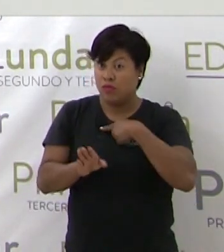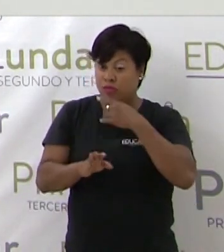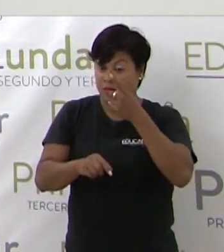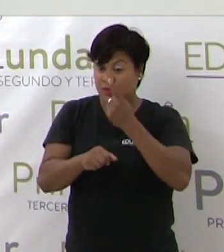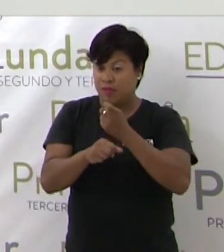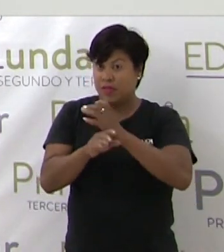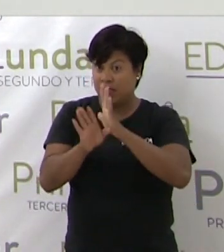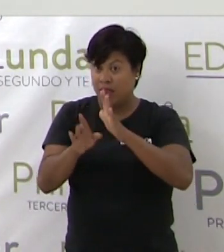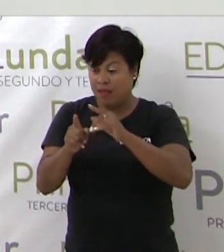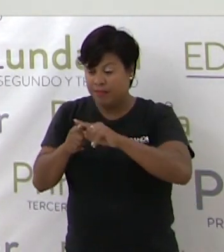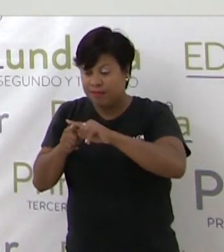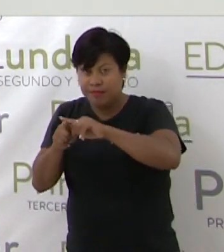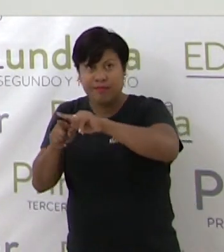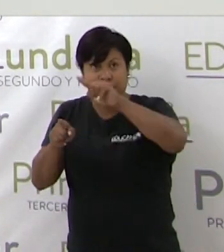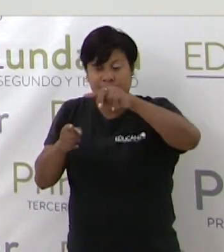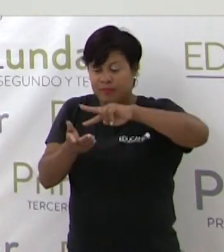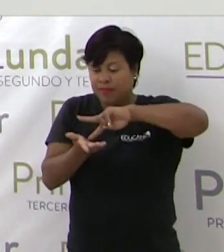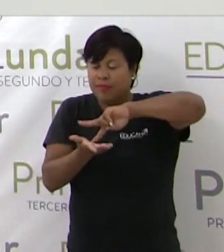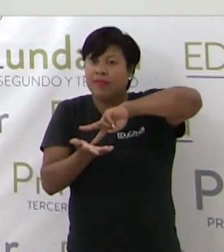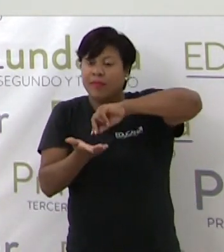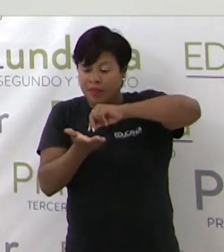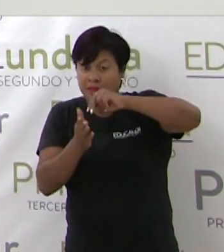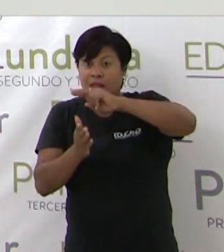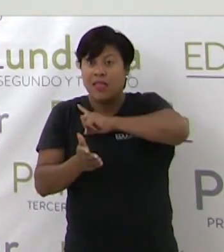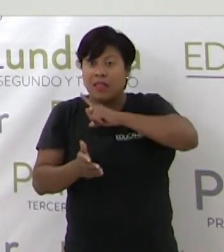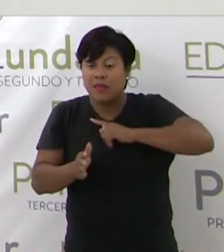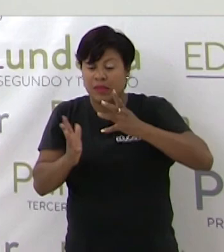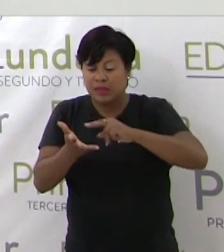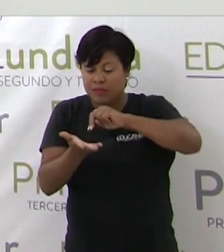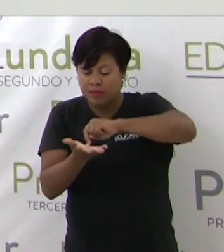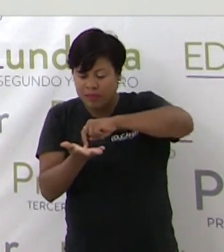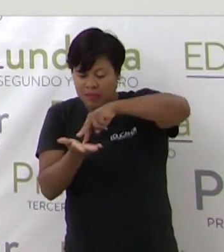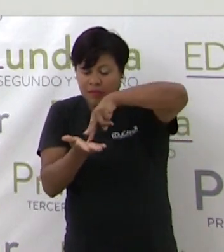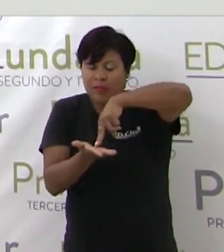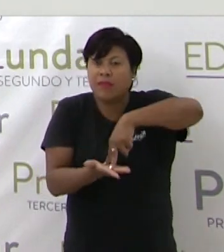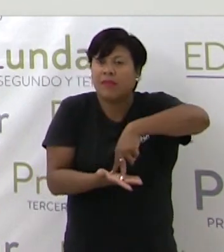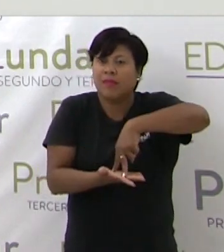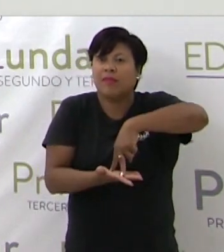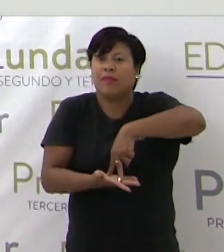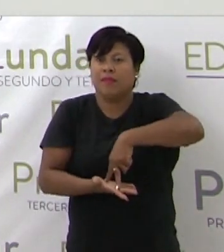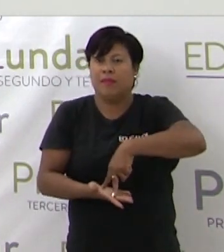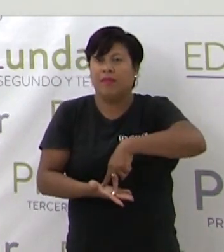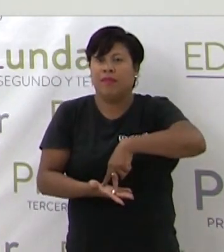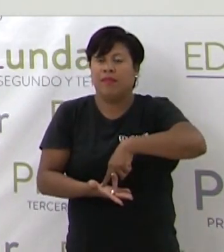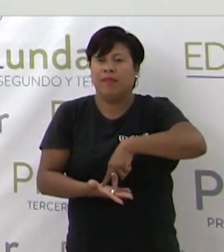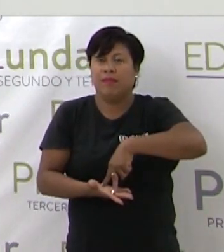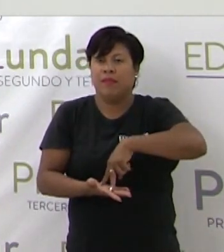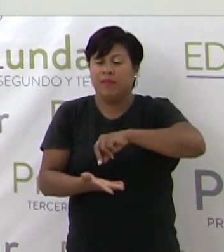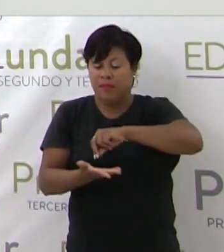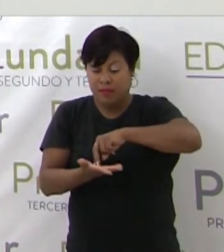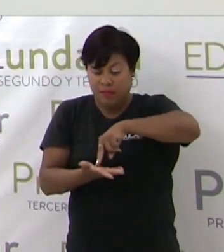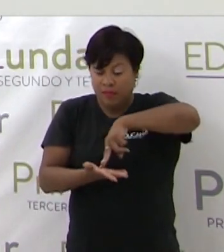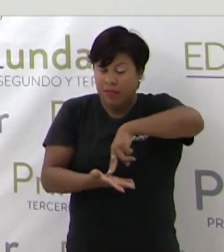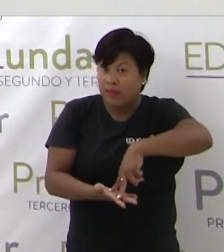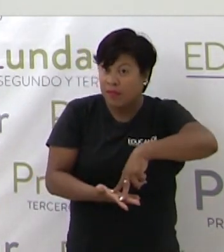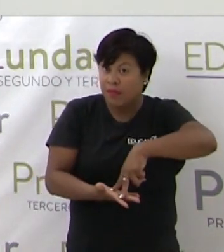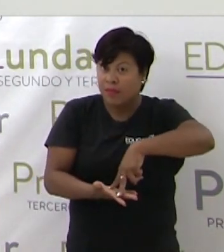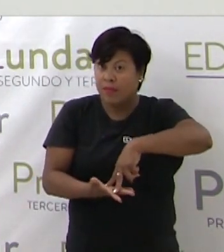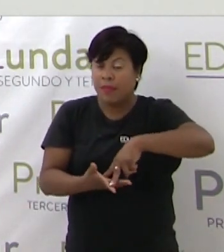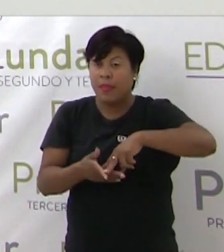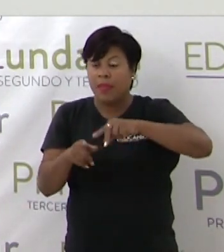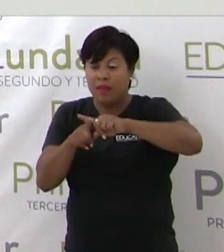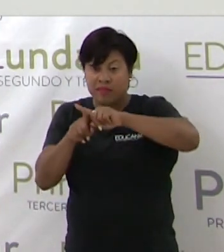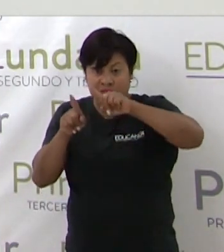primer ángulo, y para ello puedo posicionar el compás, hago